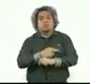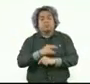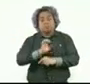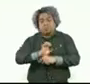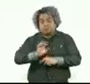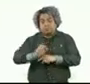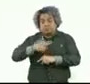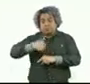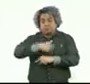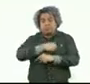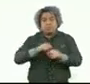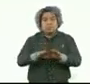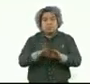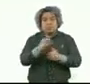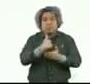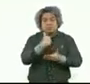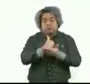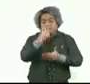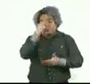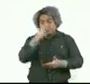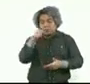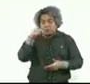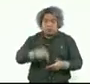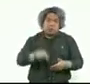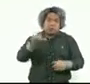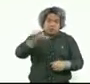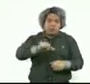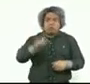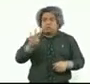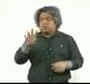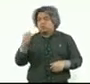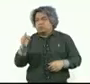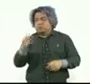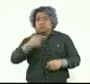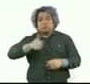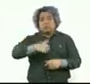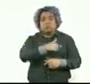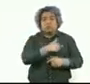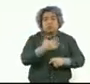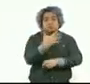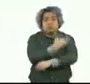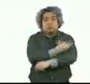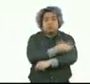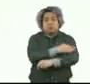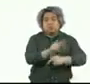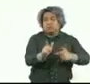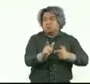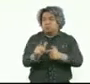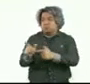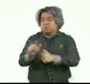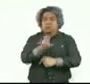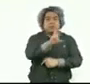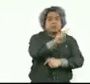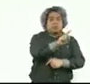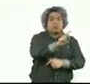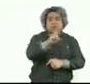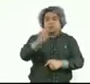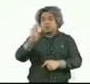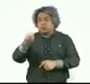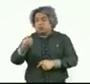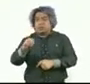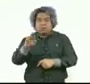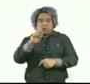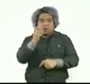encontramos como ciudad hoy, 4 de febrero, y seguiremos adelante con la vacunación de 30 a 39 el 14 de febrero. Entonces, por favor, ténganlo